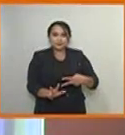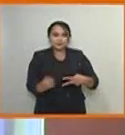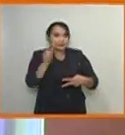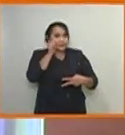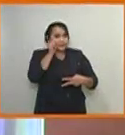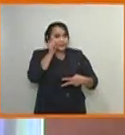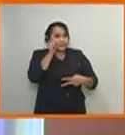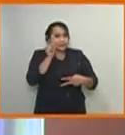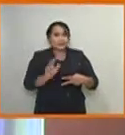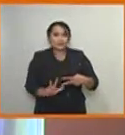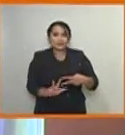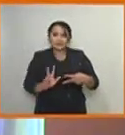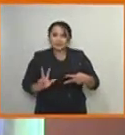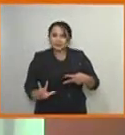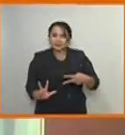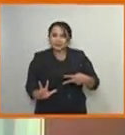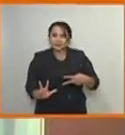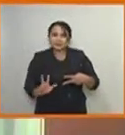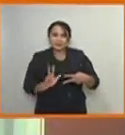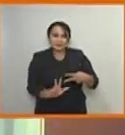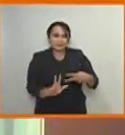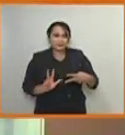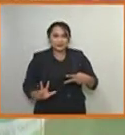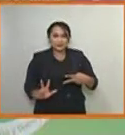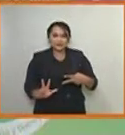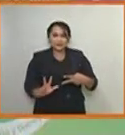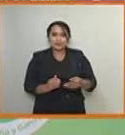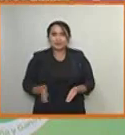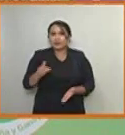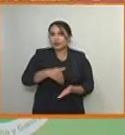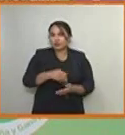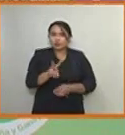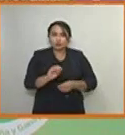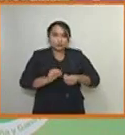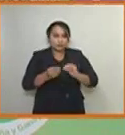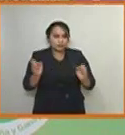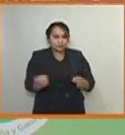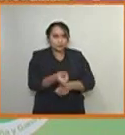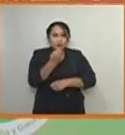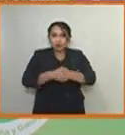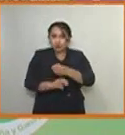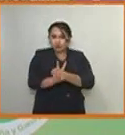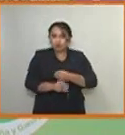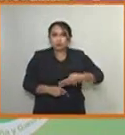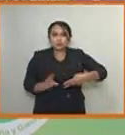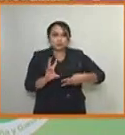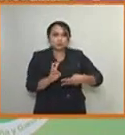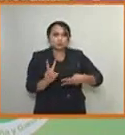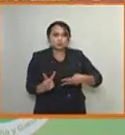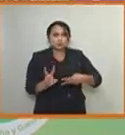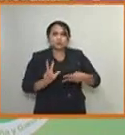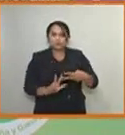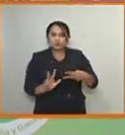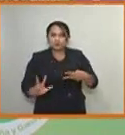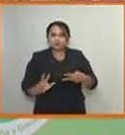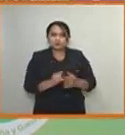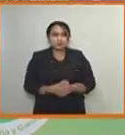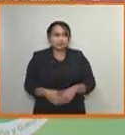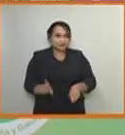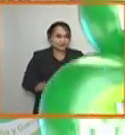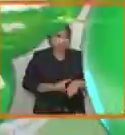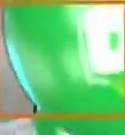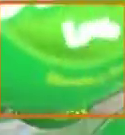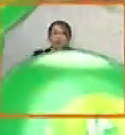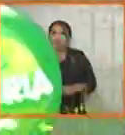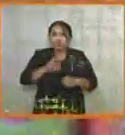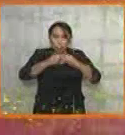Atentos porque este es el 3, segundo número ganador, 33. Los dos números para premiados, 72 y 33. Llegó el momento de hacer de tus